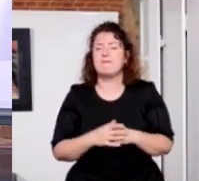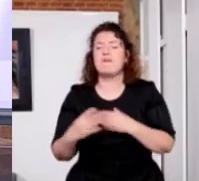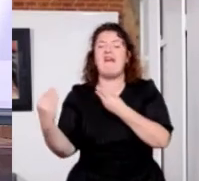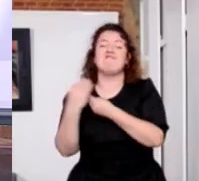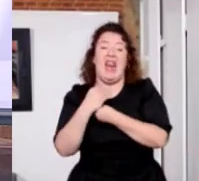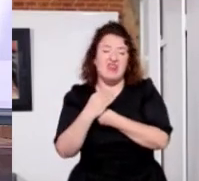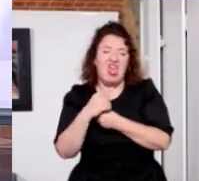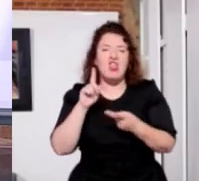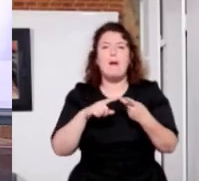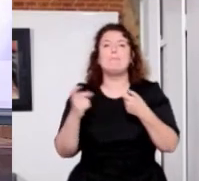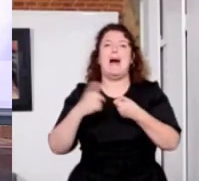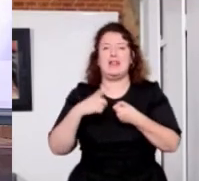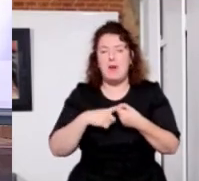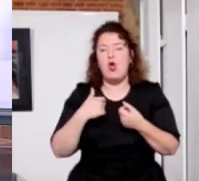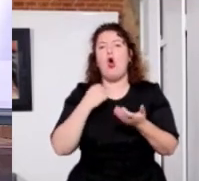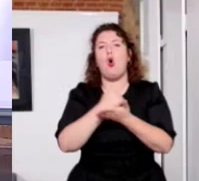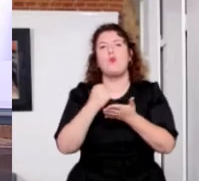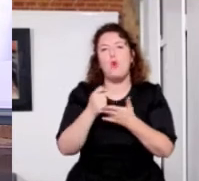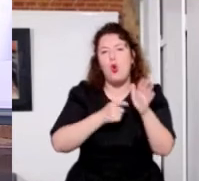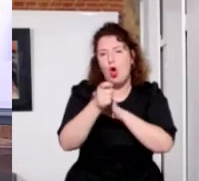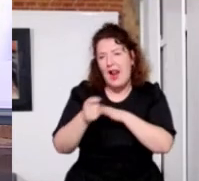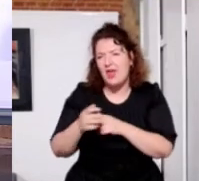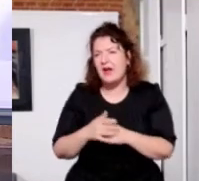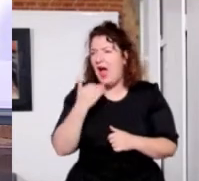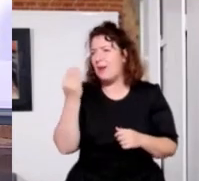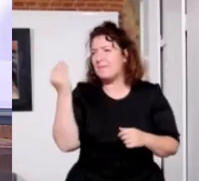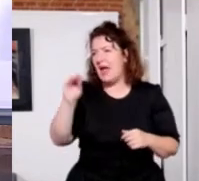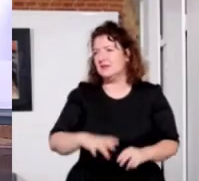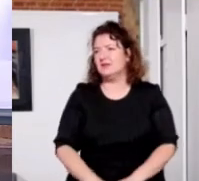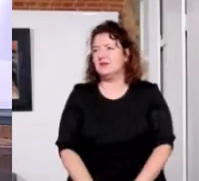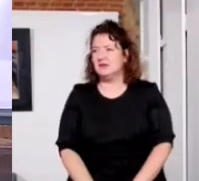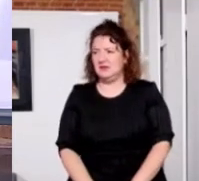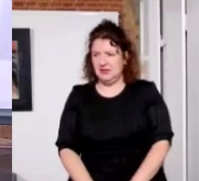hemos dicho participación, hemos dicho burocracia, ¿qué más? ¿Alguna cosa más que pueda salir?